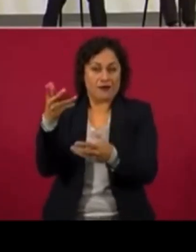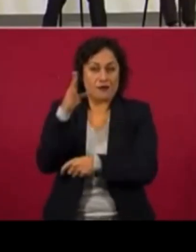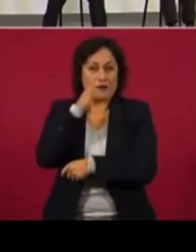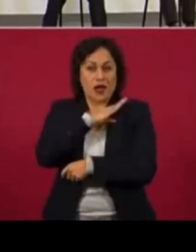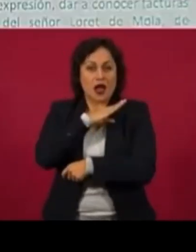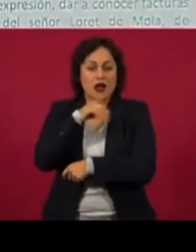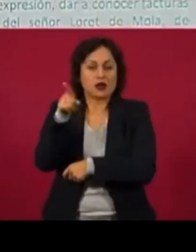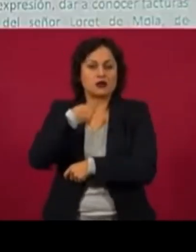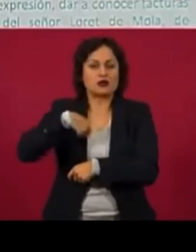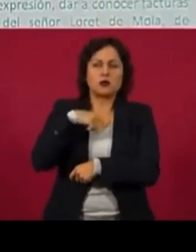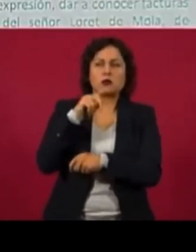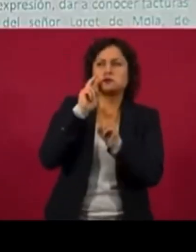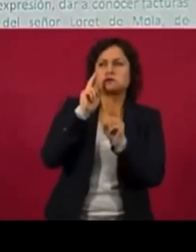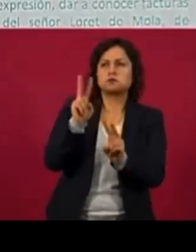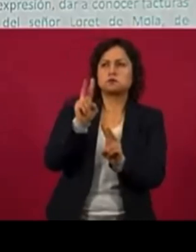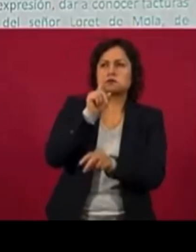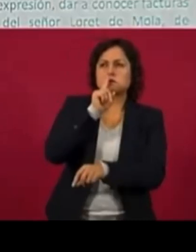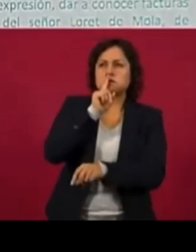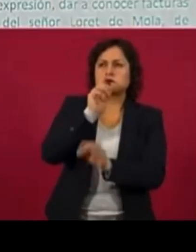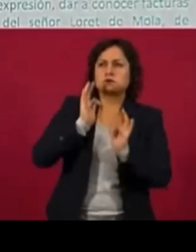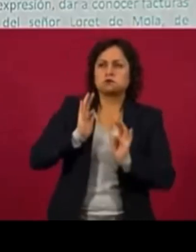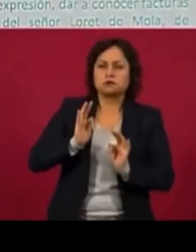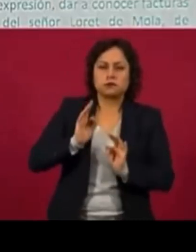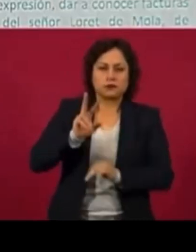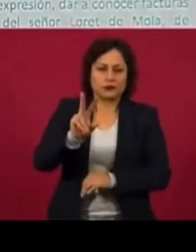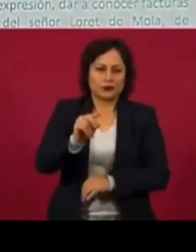desgracias a las mayorías.